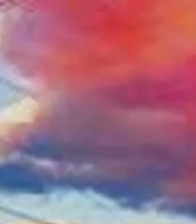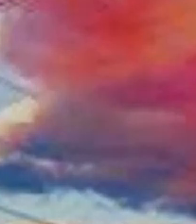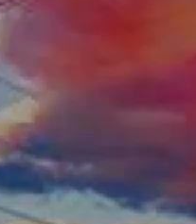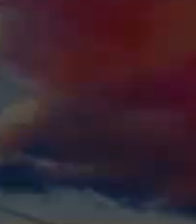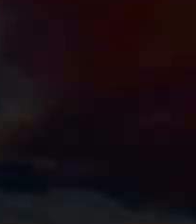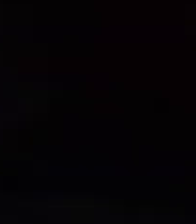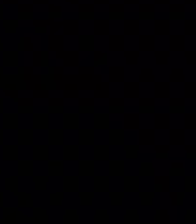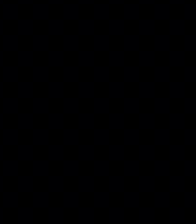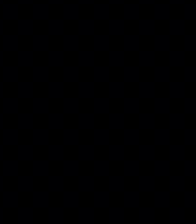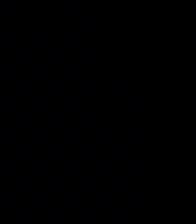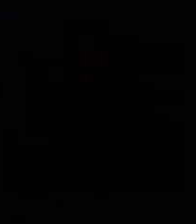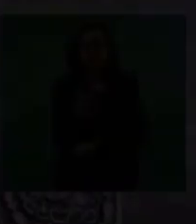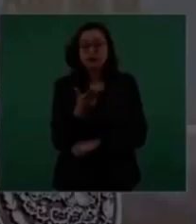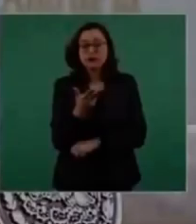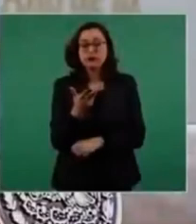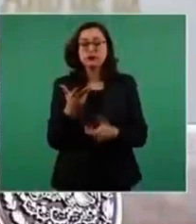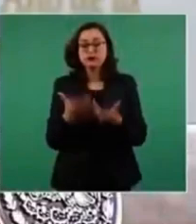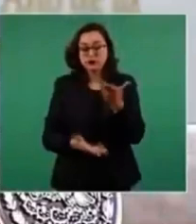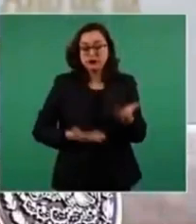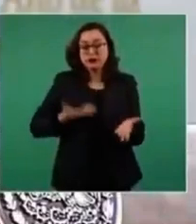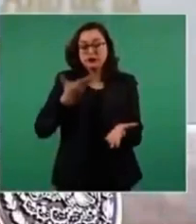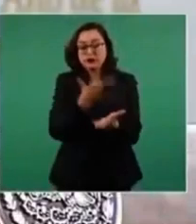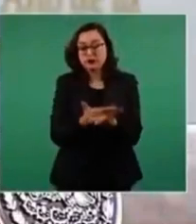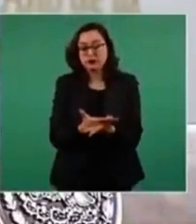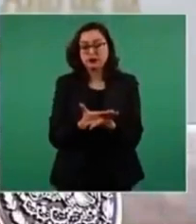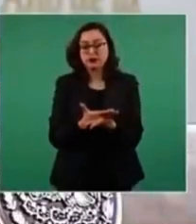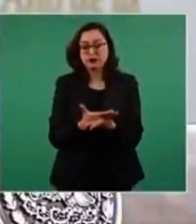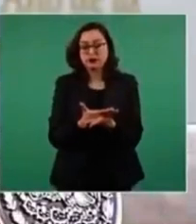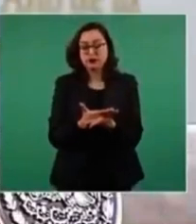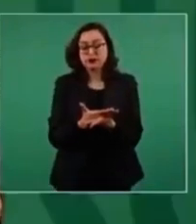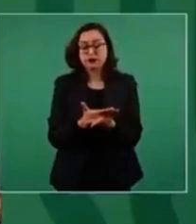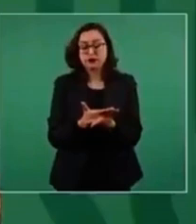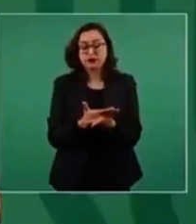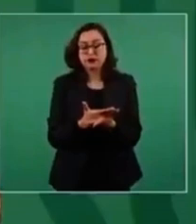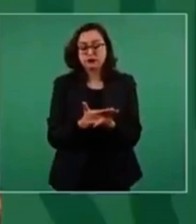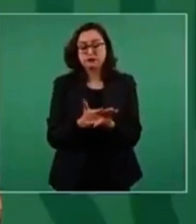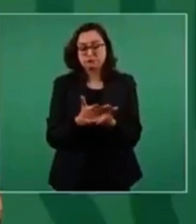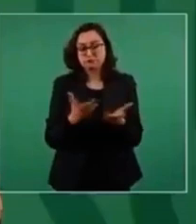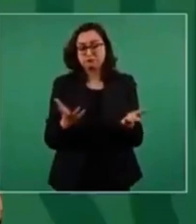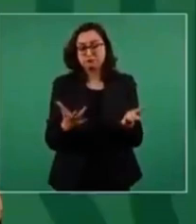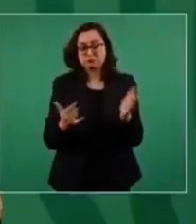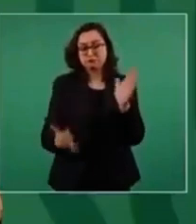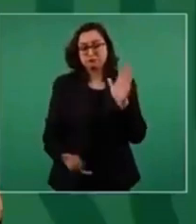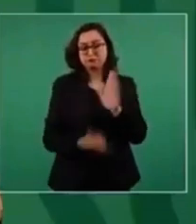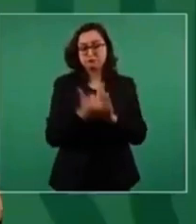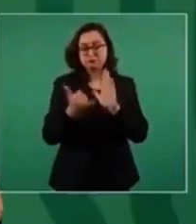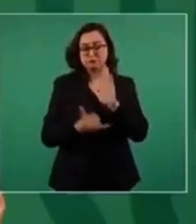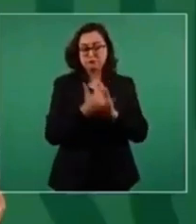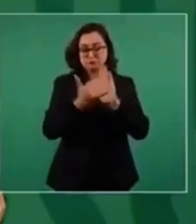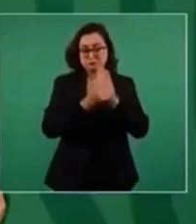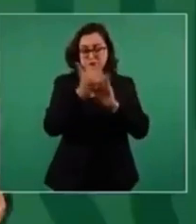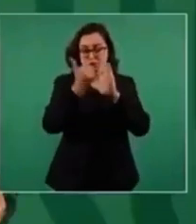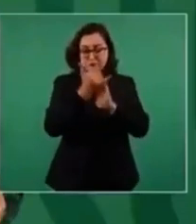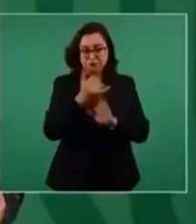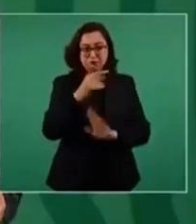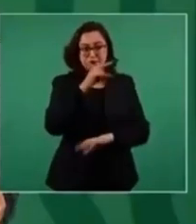todos sus comentarios. Se propone es construir un